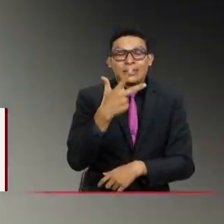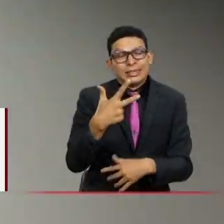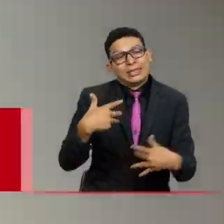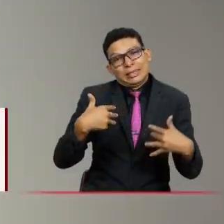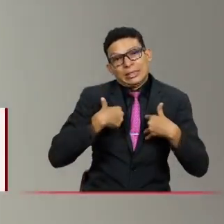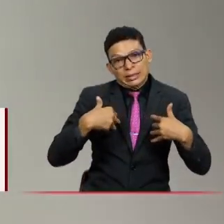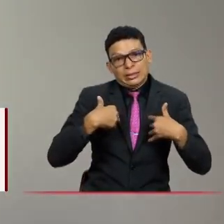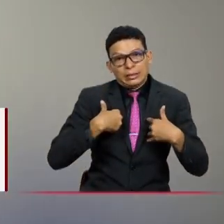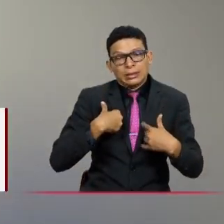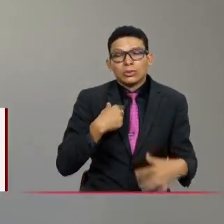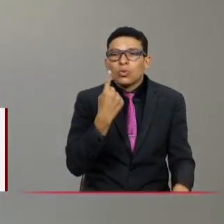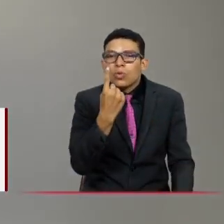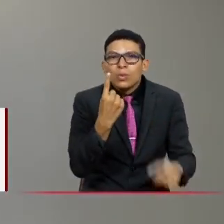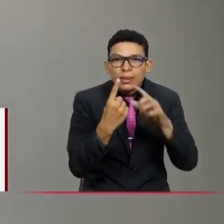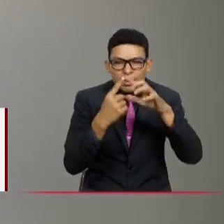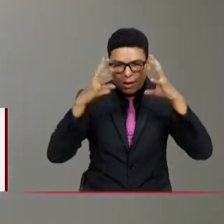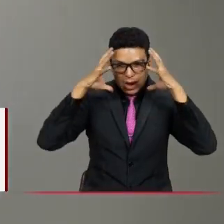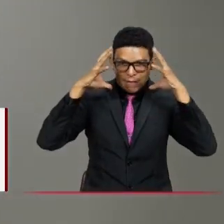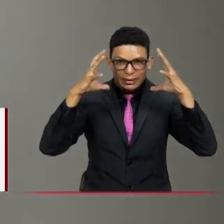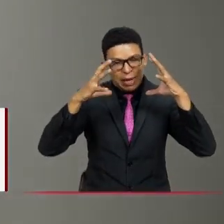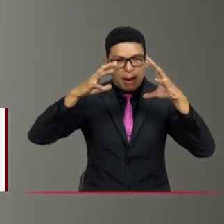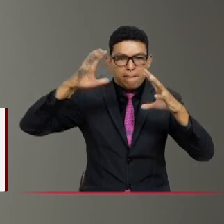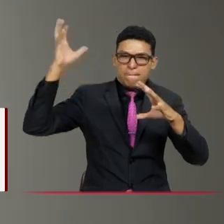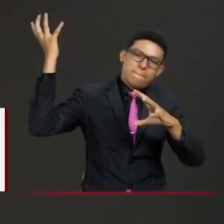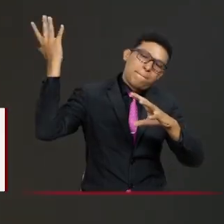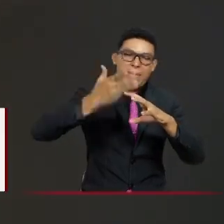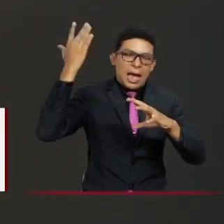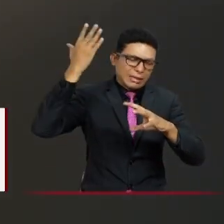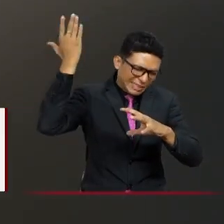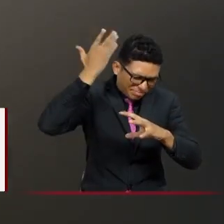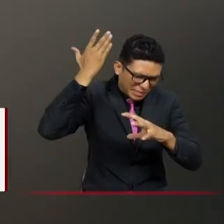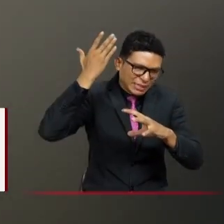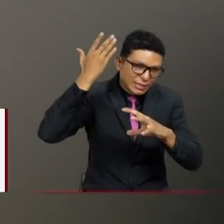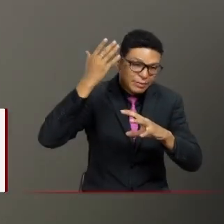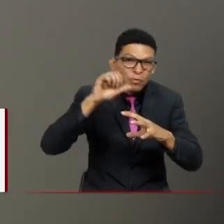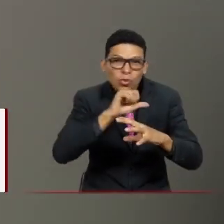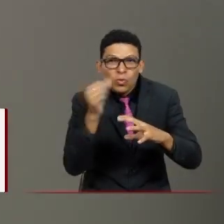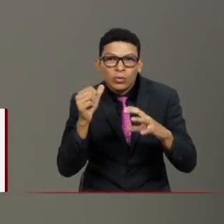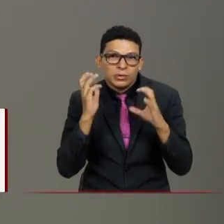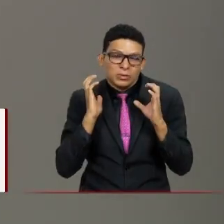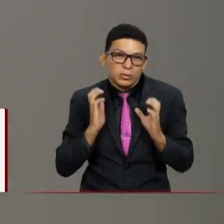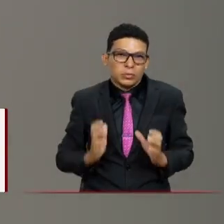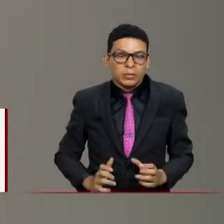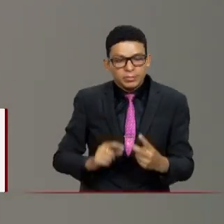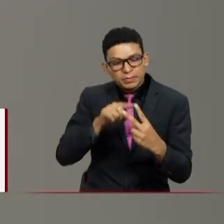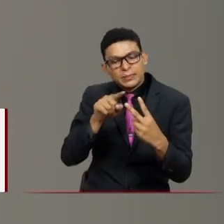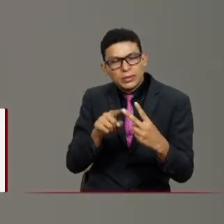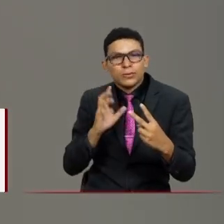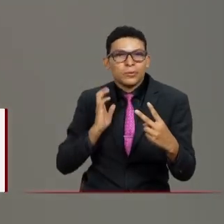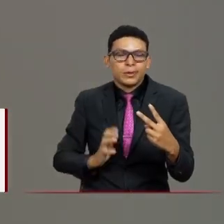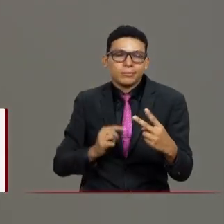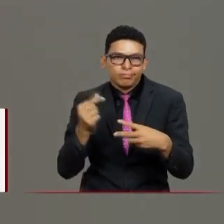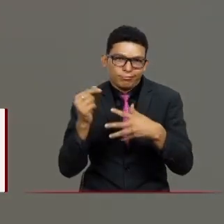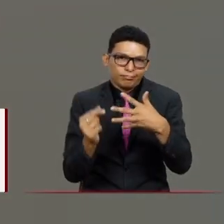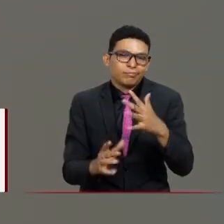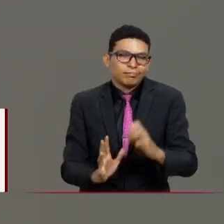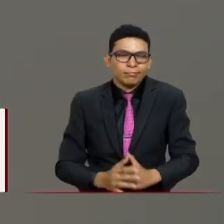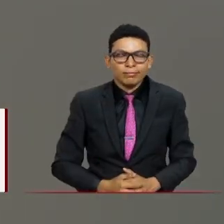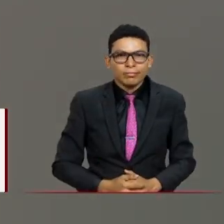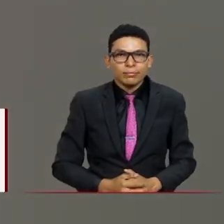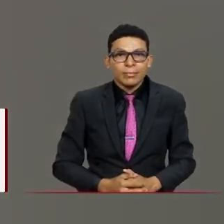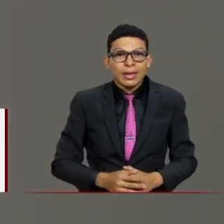ellas con un trauma craneoencefálico e igualmente dos personas con traumas en diferentes lugares del cuerpo. Por